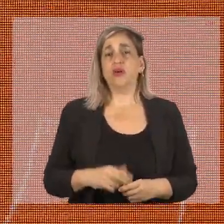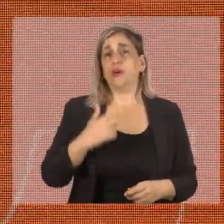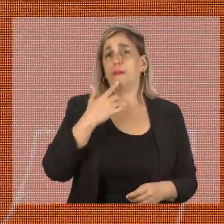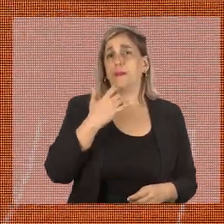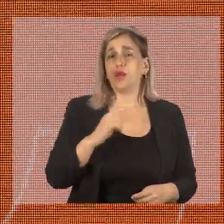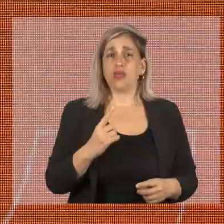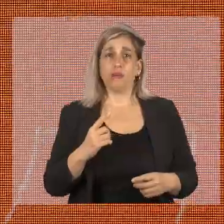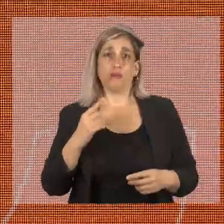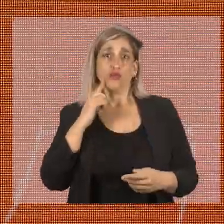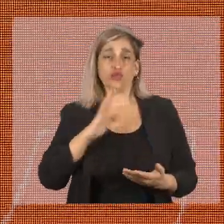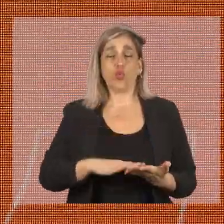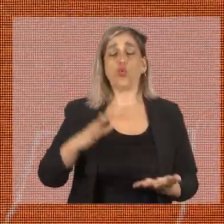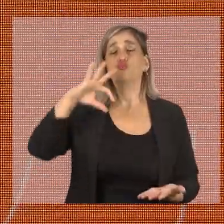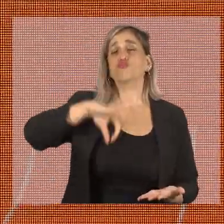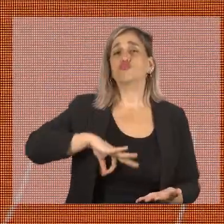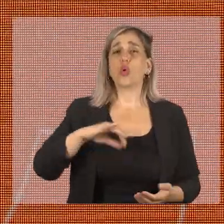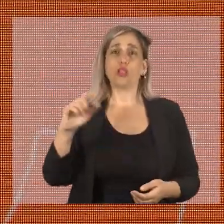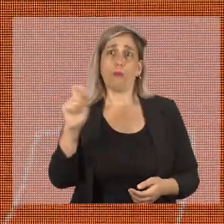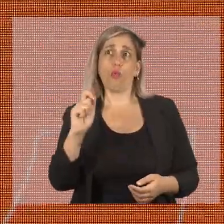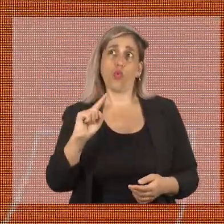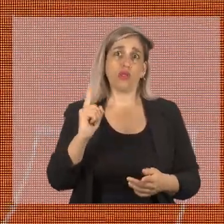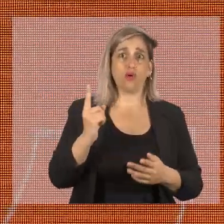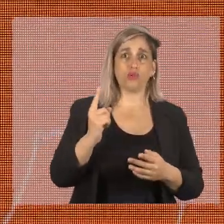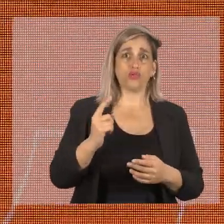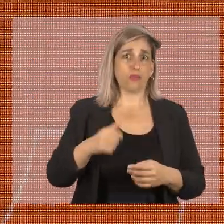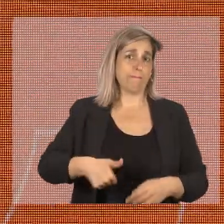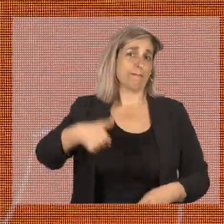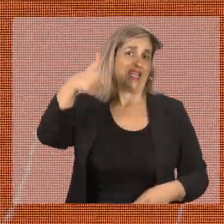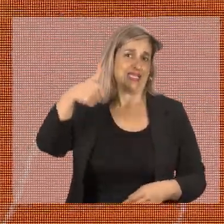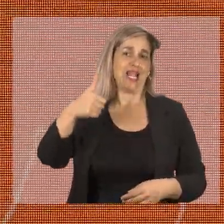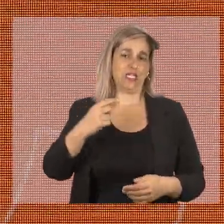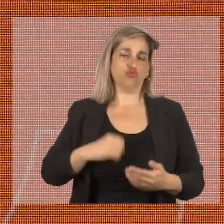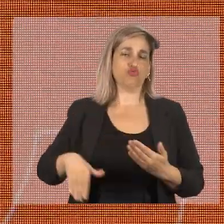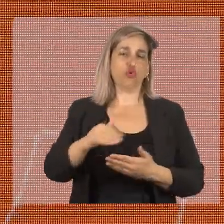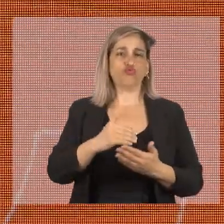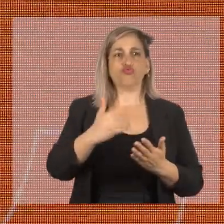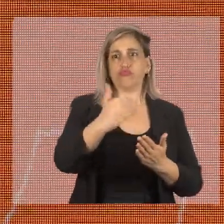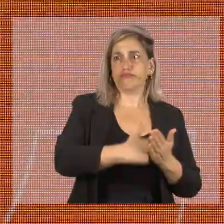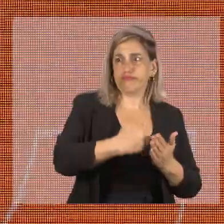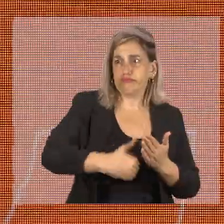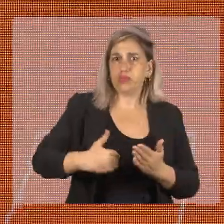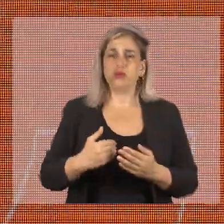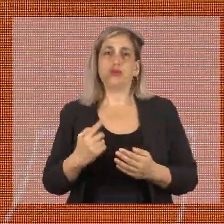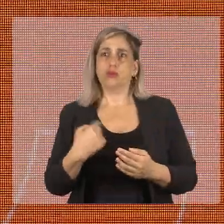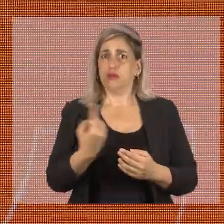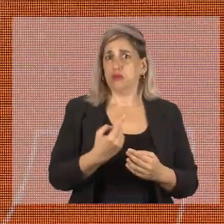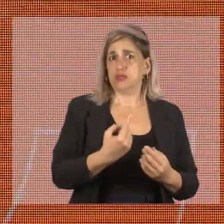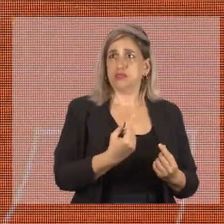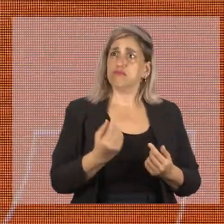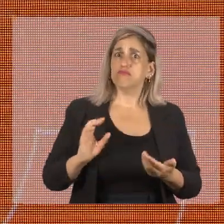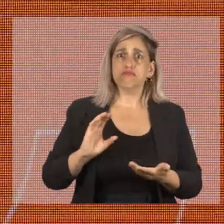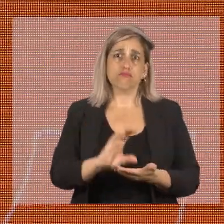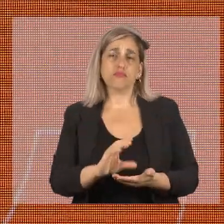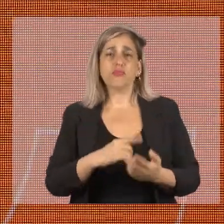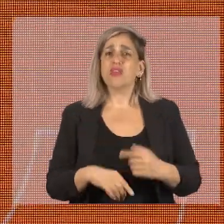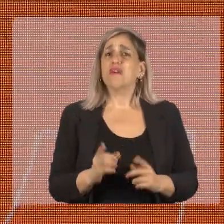La contribución de los salarios públicos altos, no lo nombro como para decir vieron que pusimos o que pusieron, es como pasó por